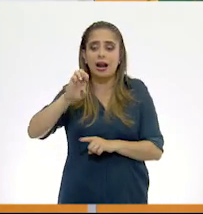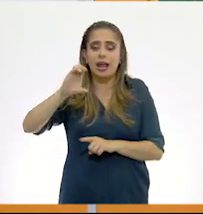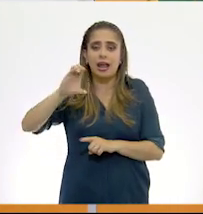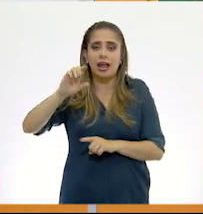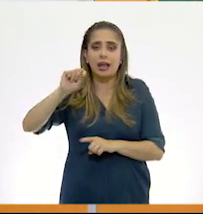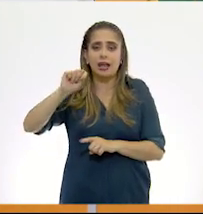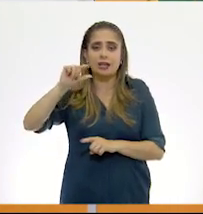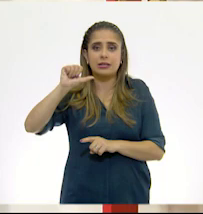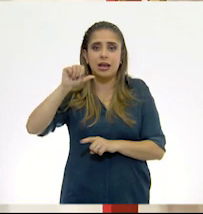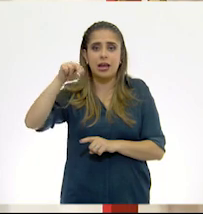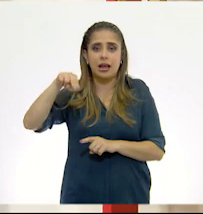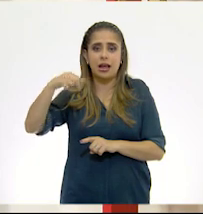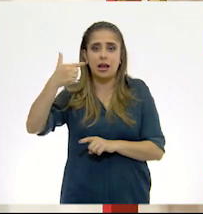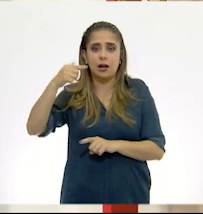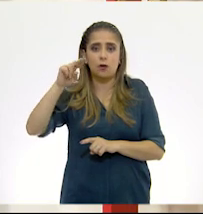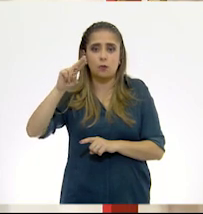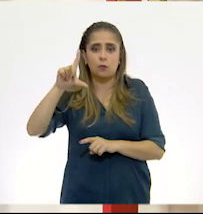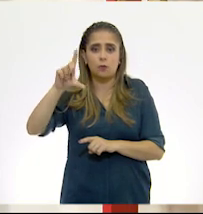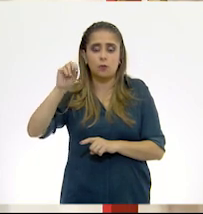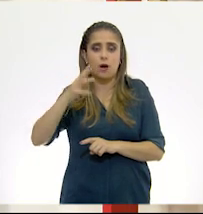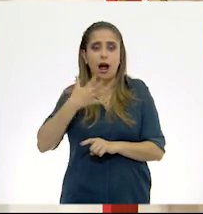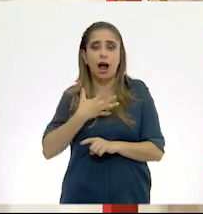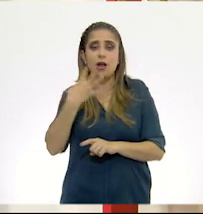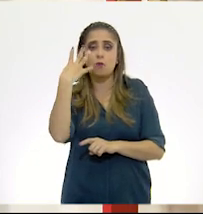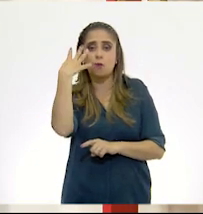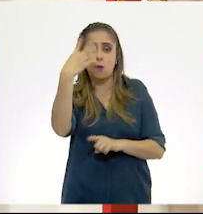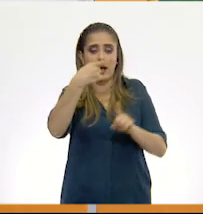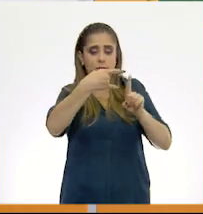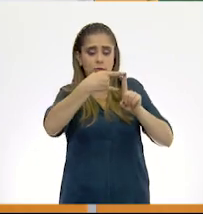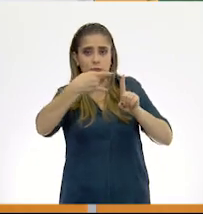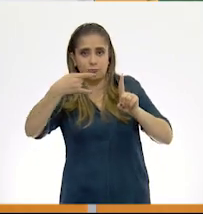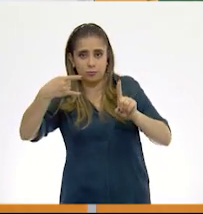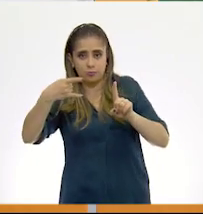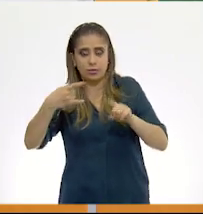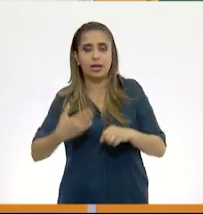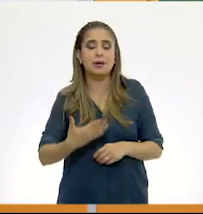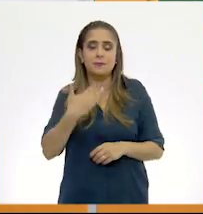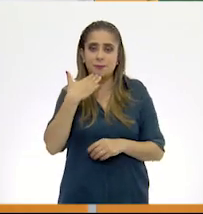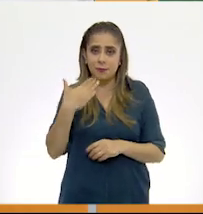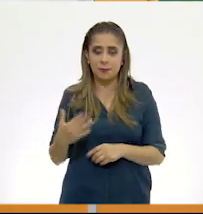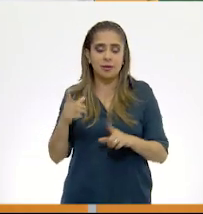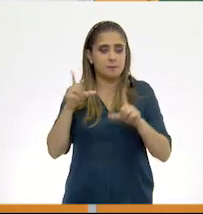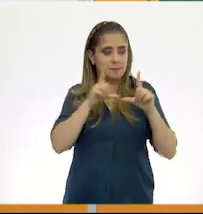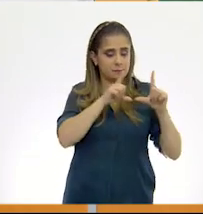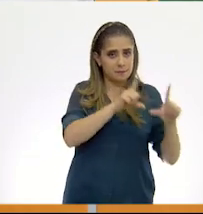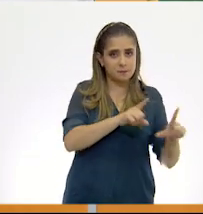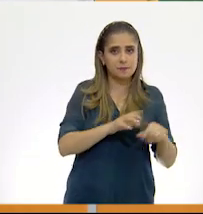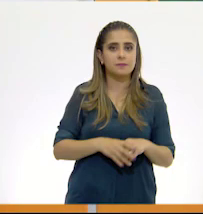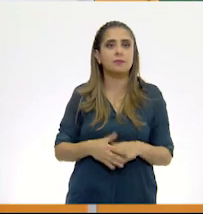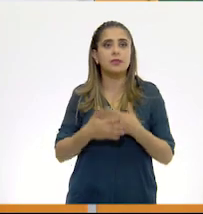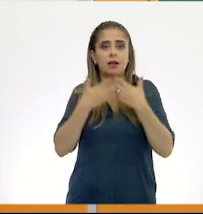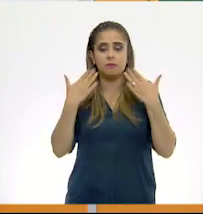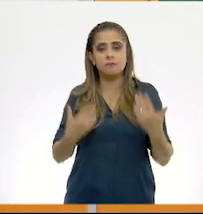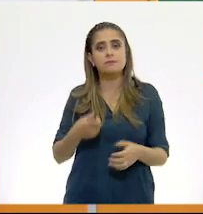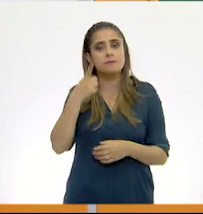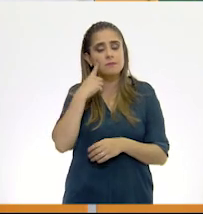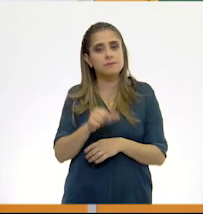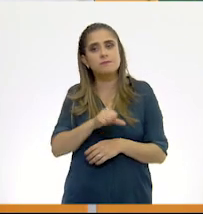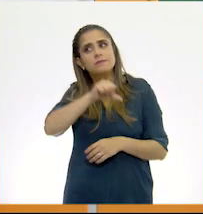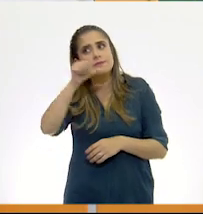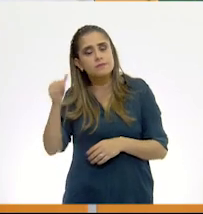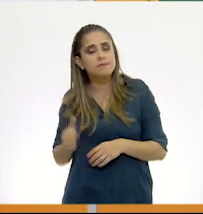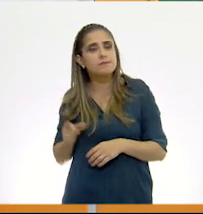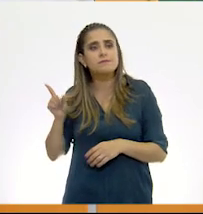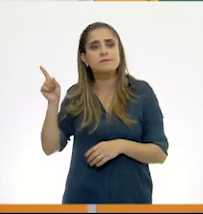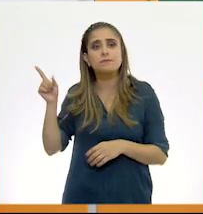lados también. O aristas. O aristas, exactamente. Lo colocamos por acá. Creo que ahora sí hay más trabajo por hacer,